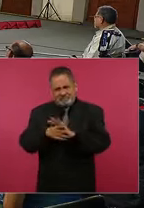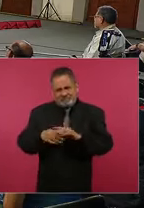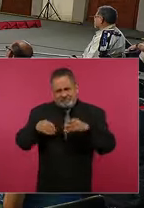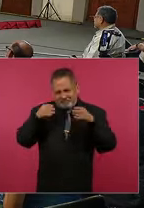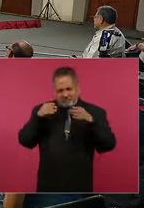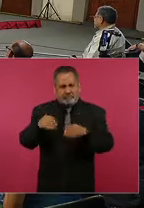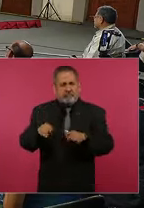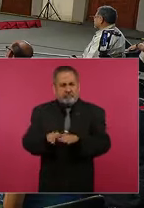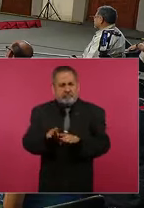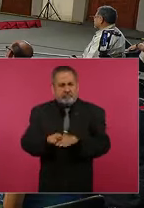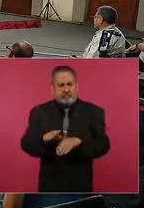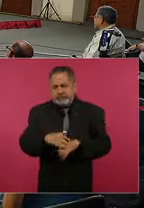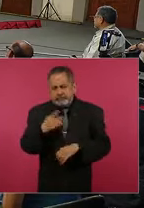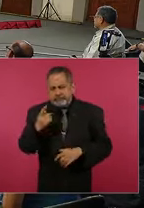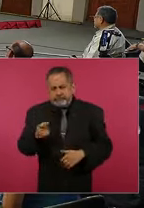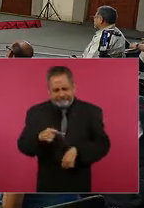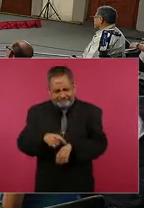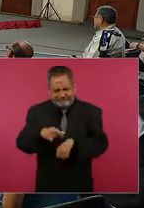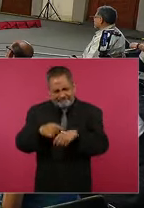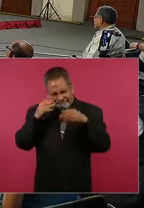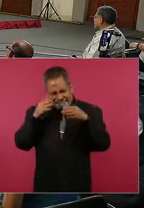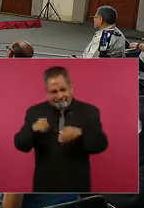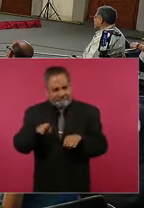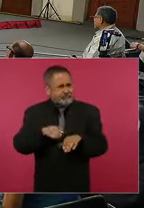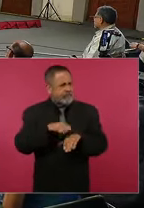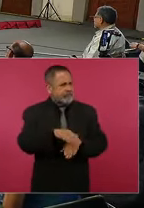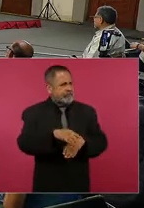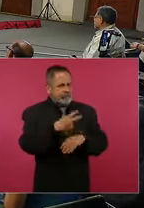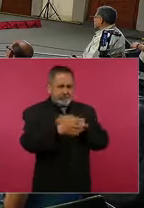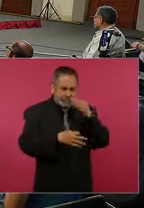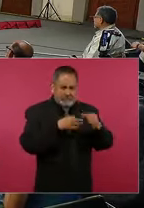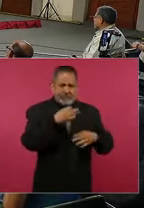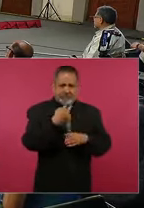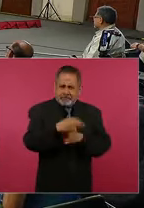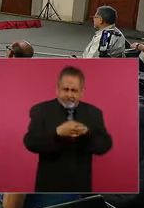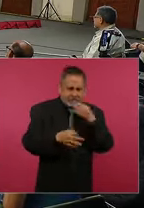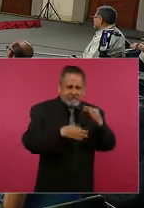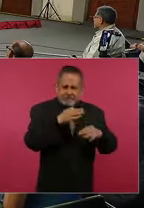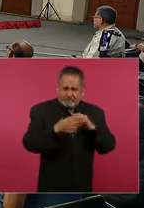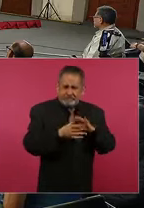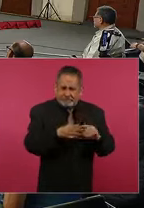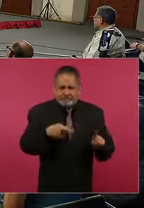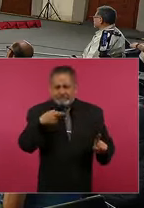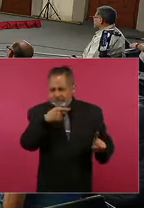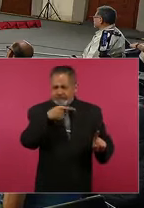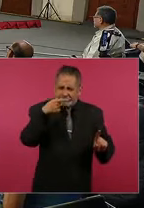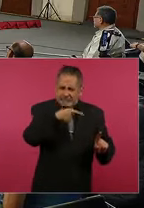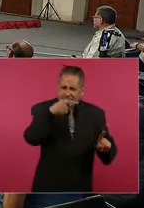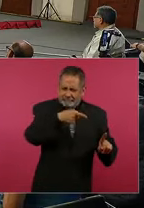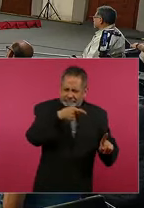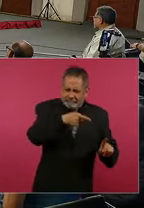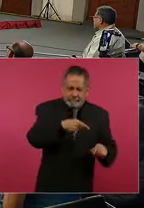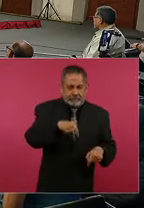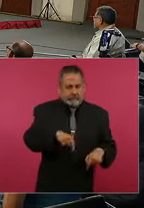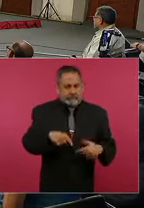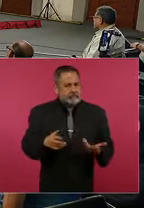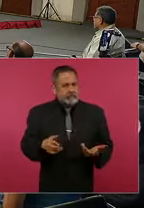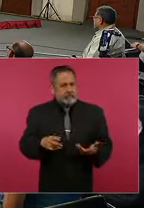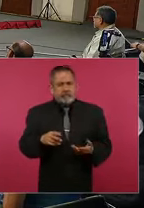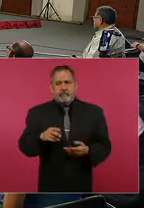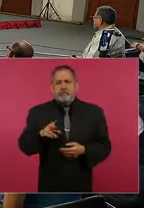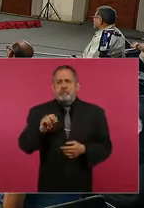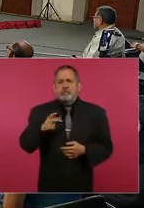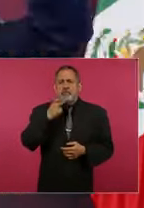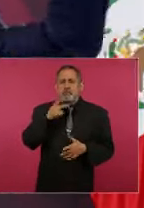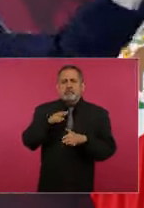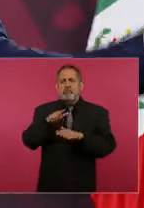dedica tanto tiempo a hablar de los medios de aquí y no a